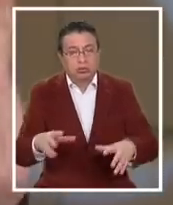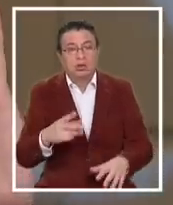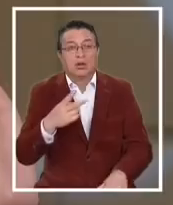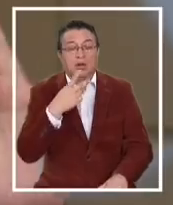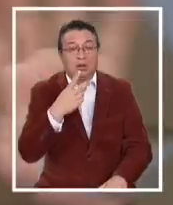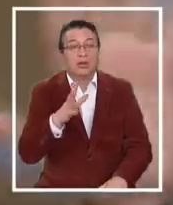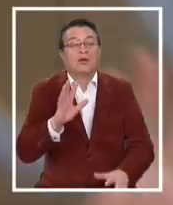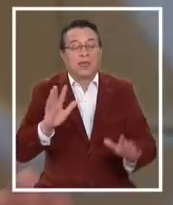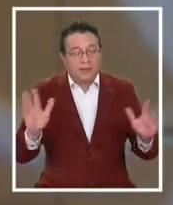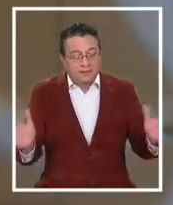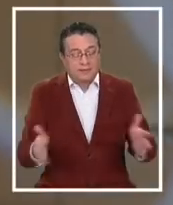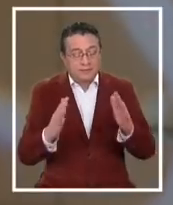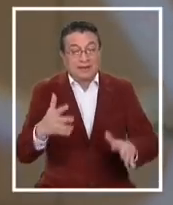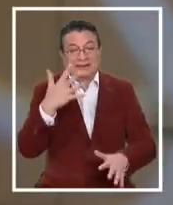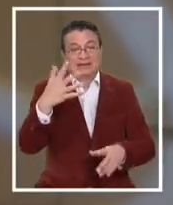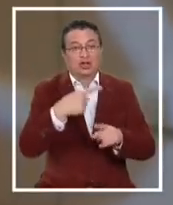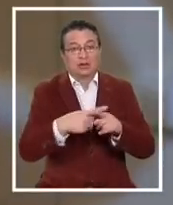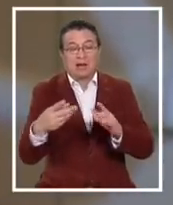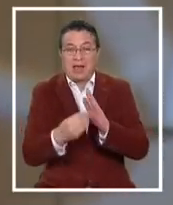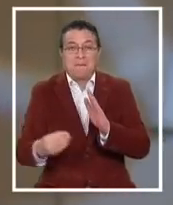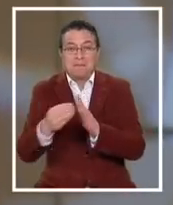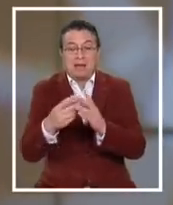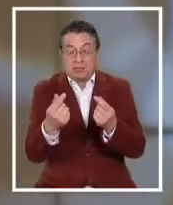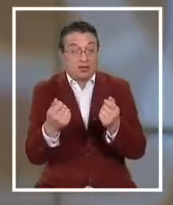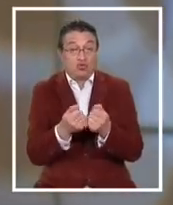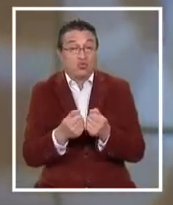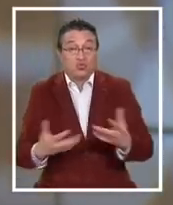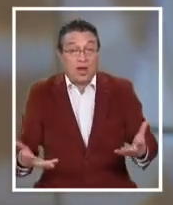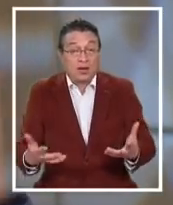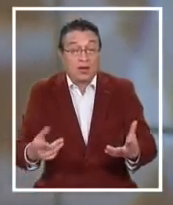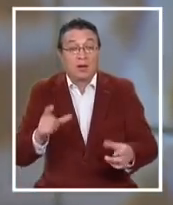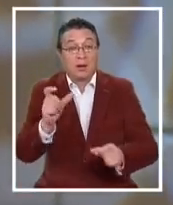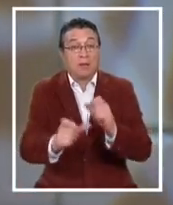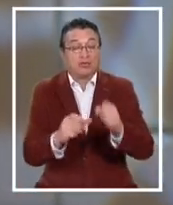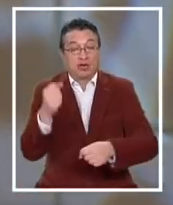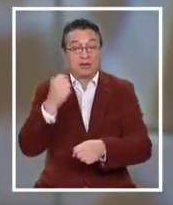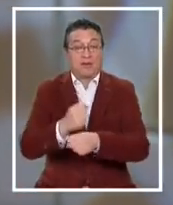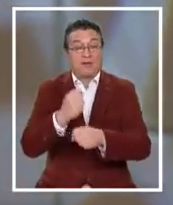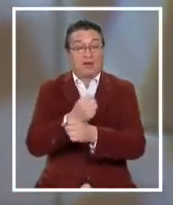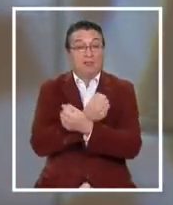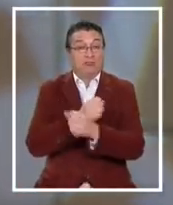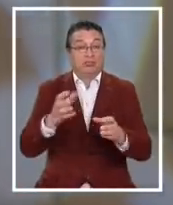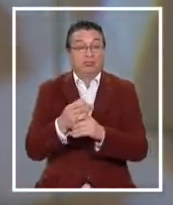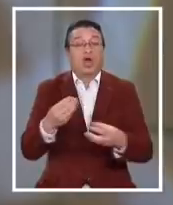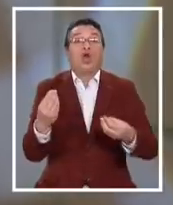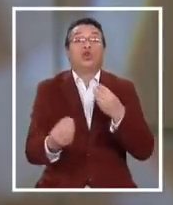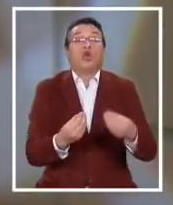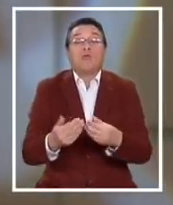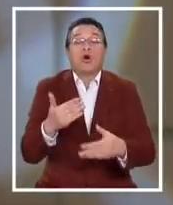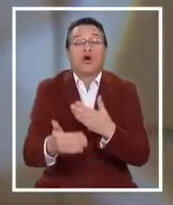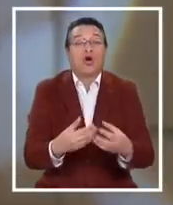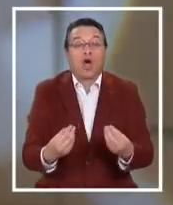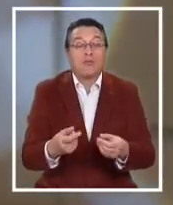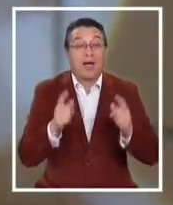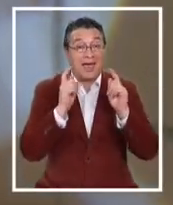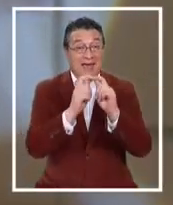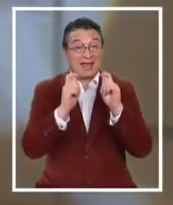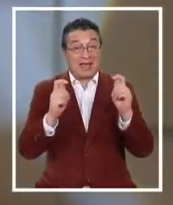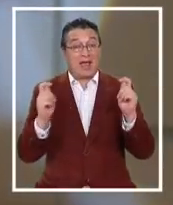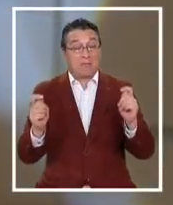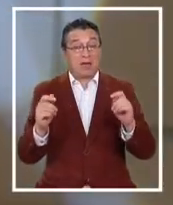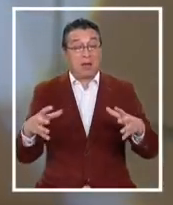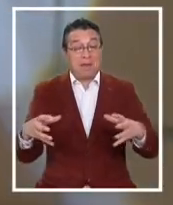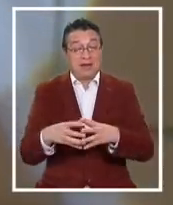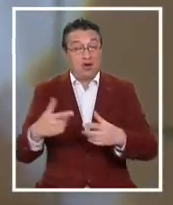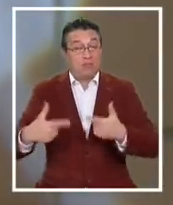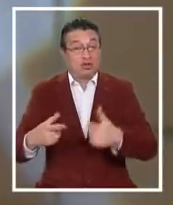dicen vamos a tener que empujarla 5 semanas más sin ni un peso, gente que ha dejado sus pegas, uno dice, bueno, ¿cómo se van a sostener? Que no son campañas generalmente de